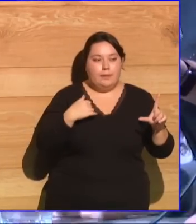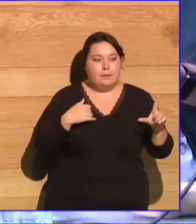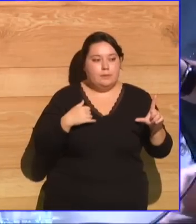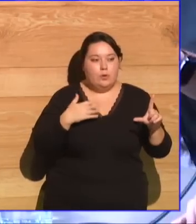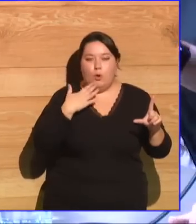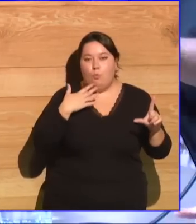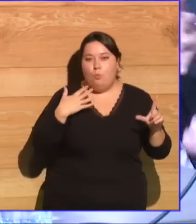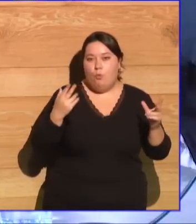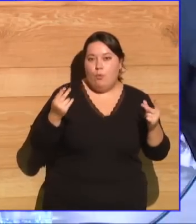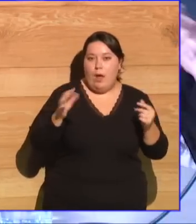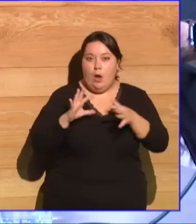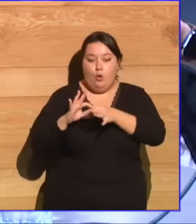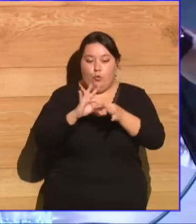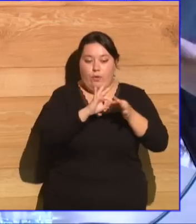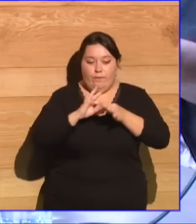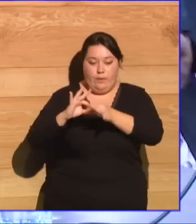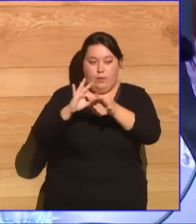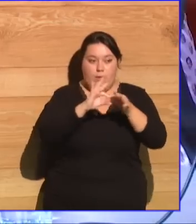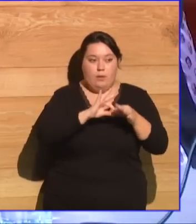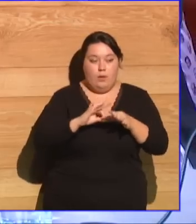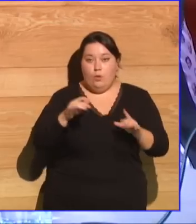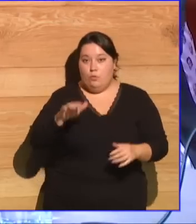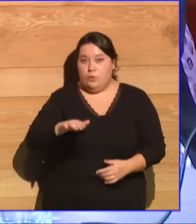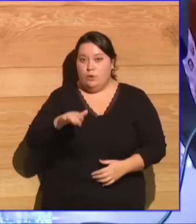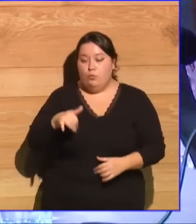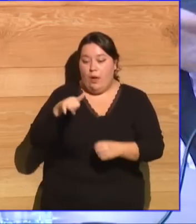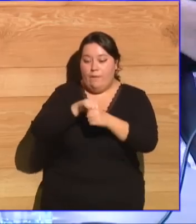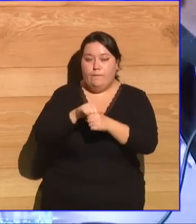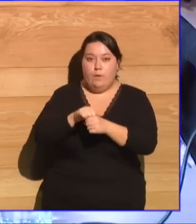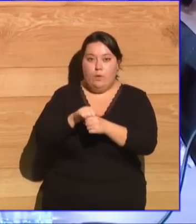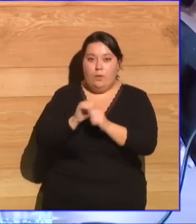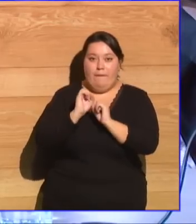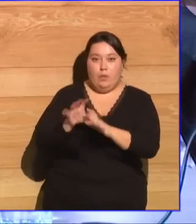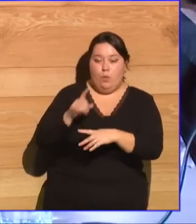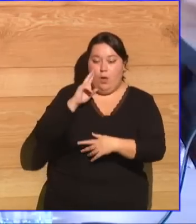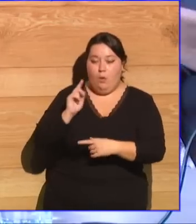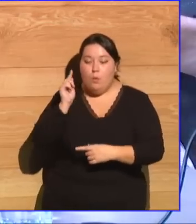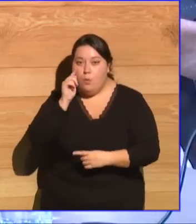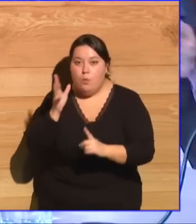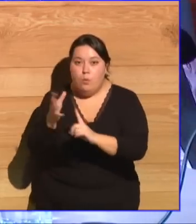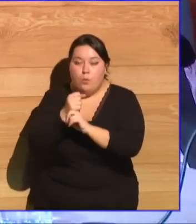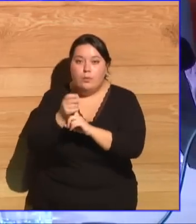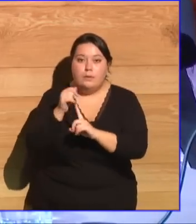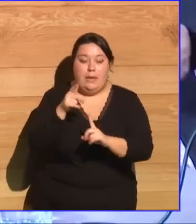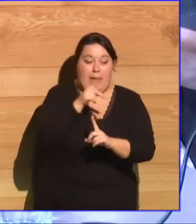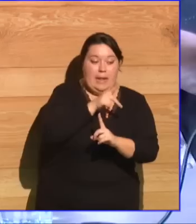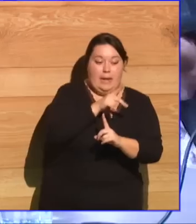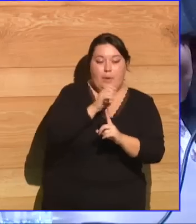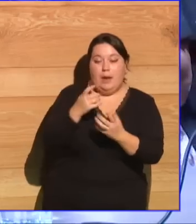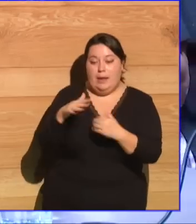Como una coreografía, que es cuando al principio, cuando el niño encuentra un avión abandonado y vemos cómo la cámara y el